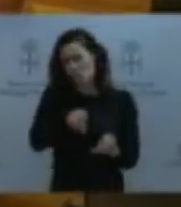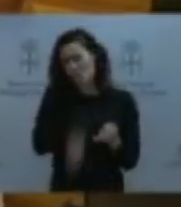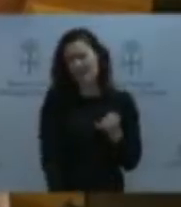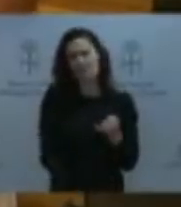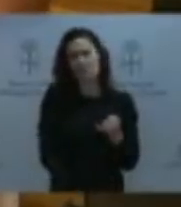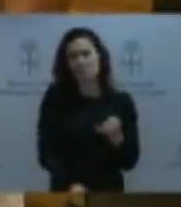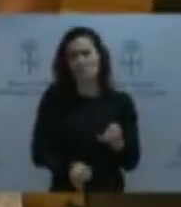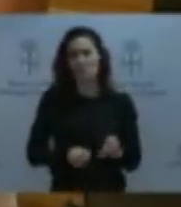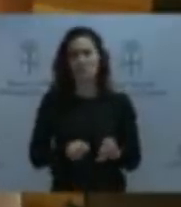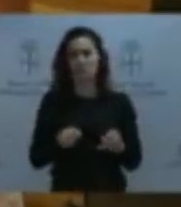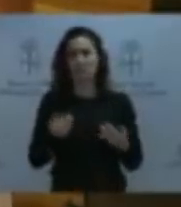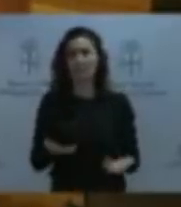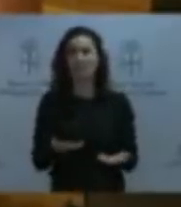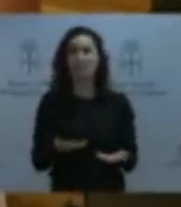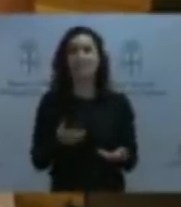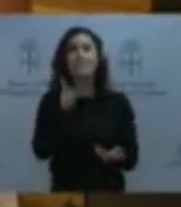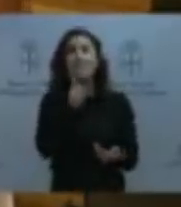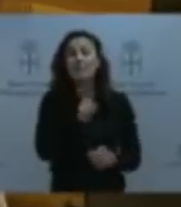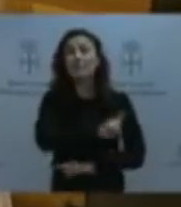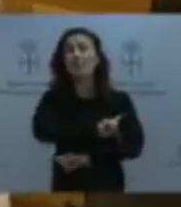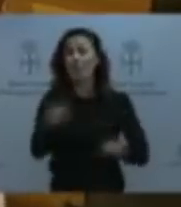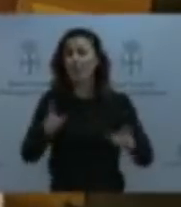mintiendo, no siga engañando, no se funda más.